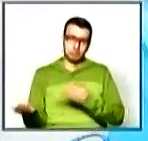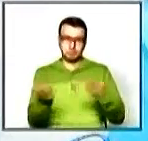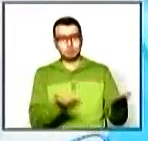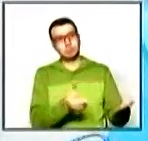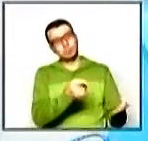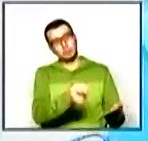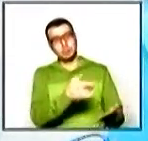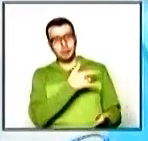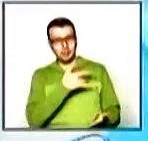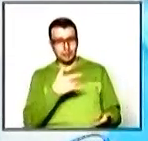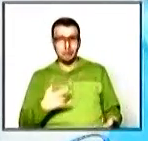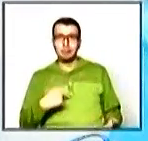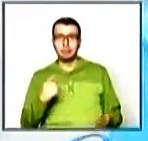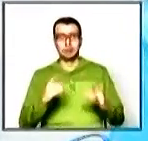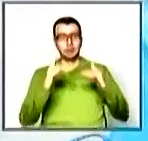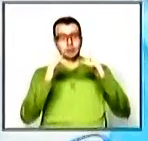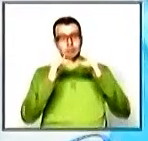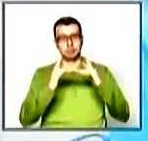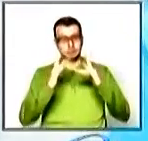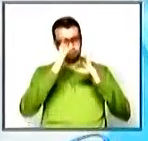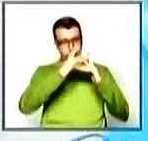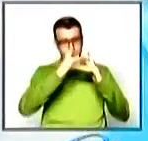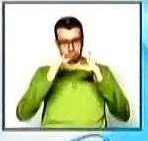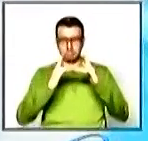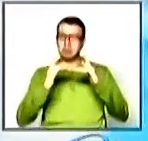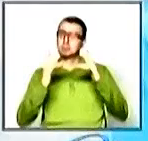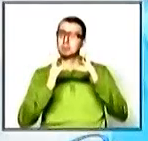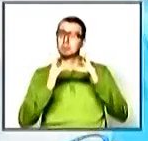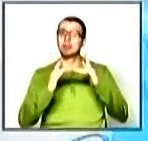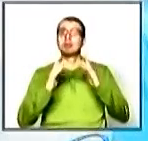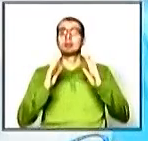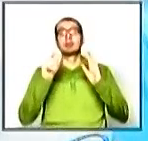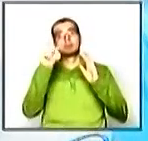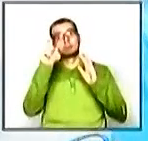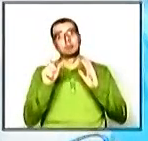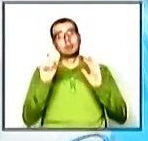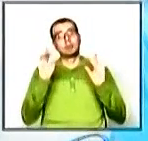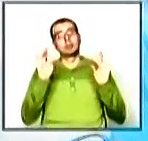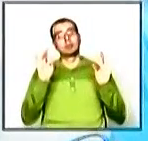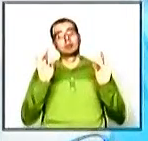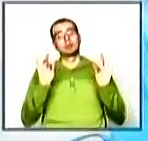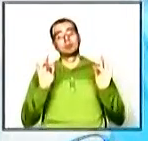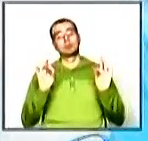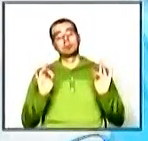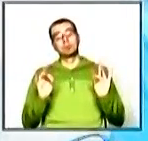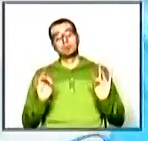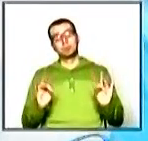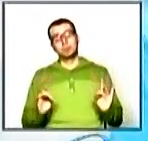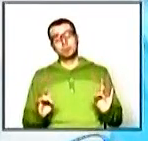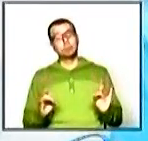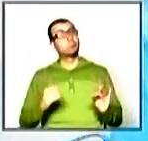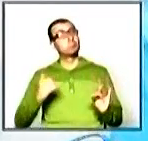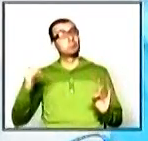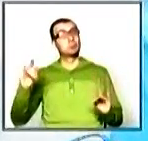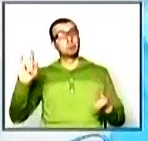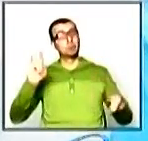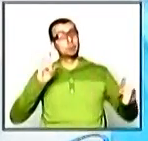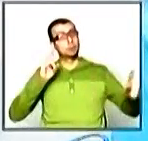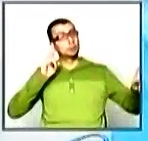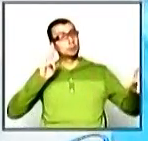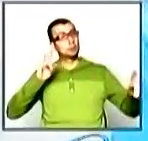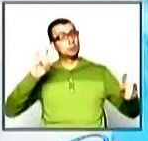pasa a la camilla, entra en un estado de relajación, como lo mencionaba anteriormente. hay una música que es